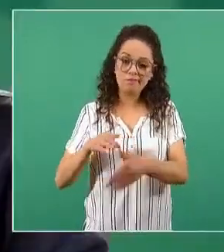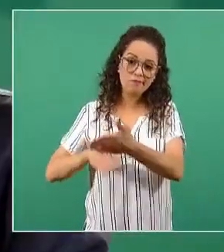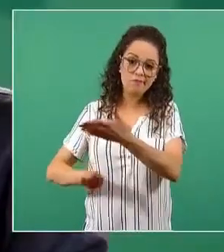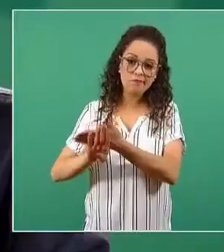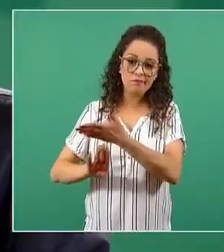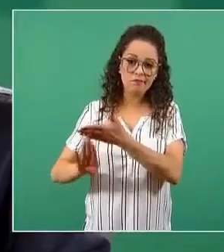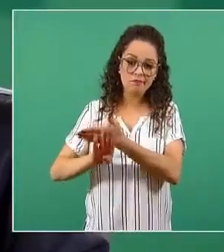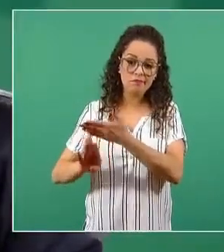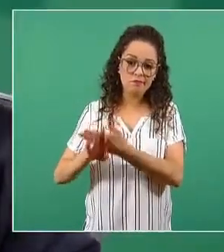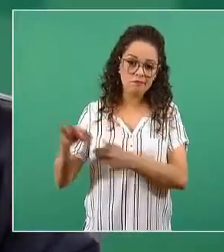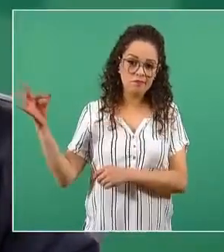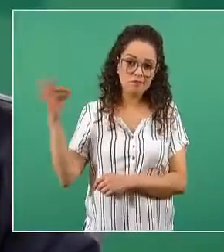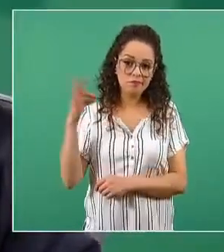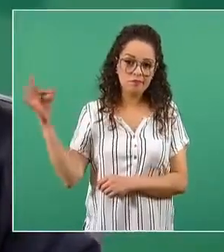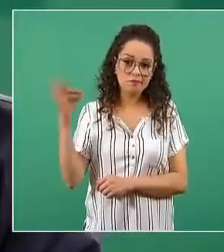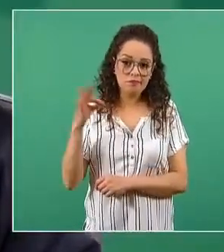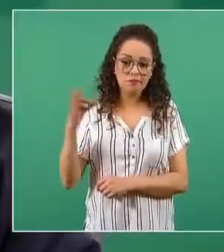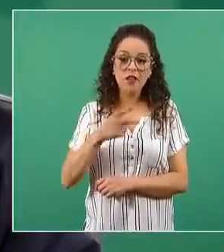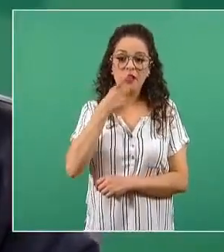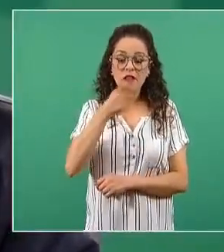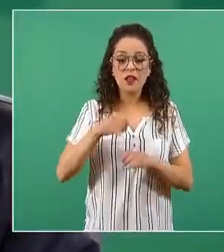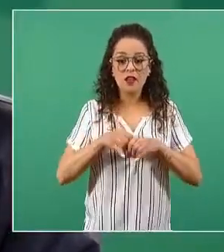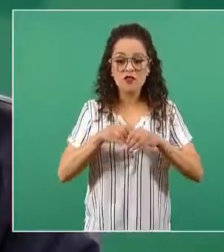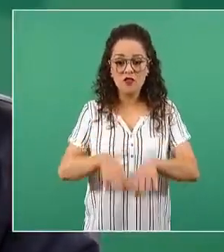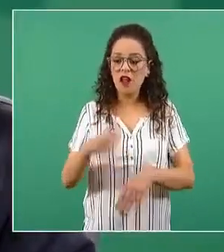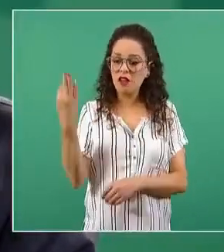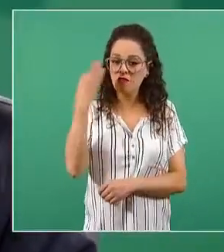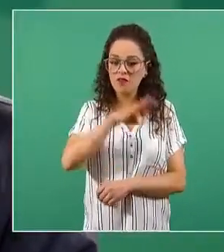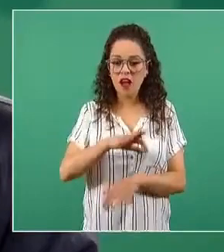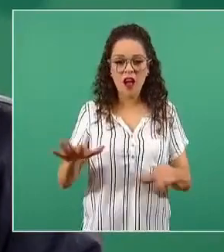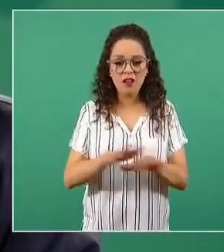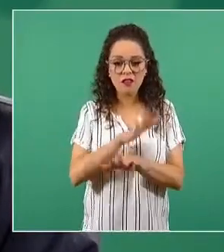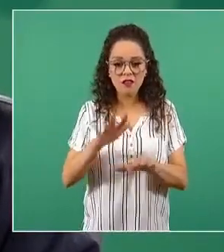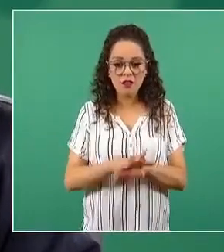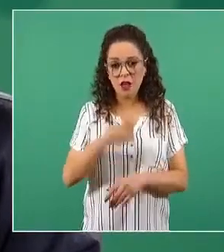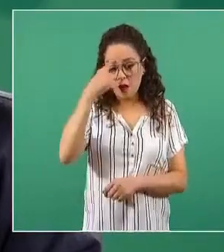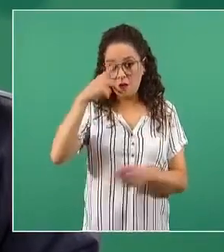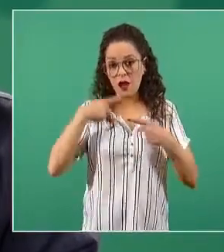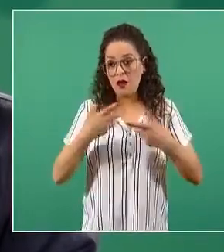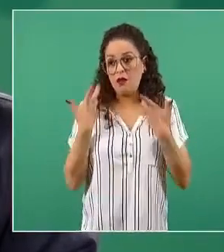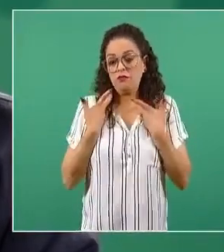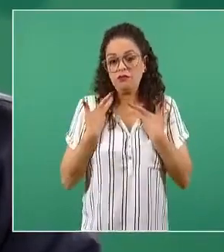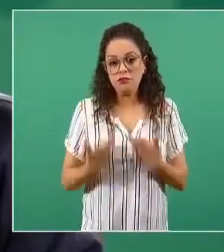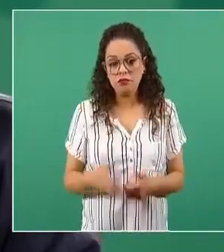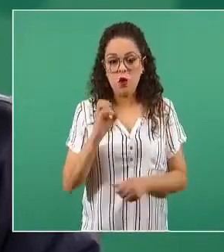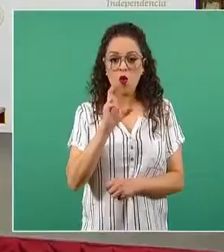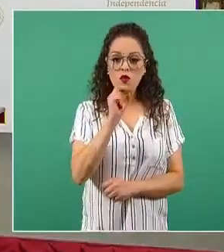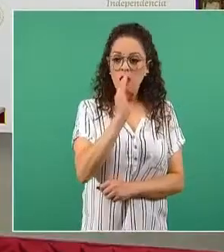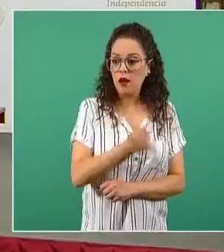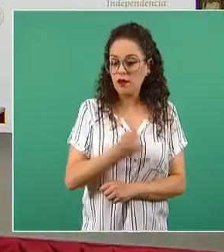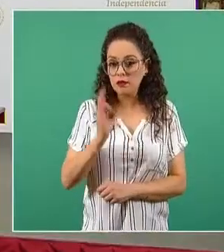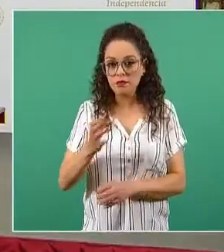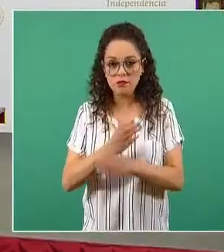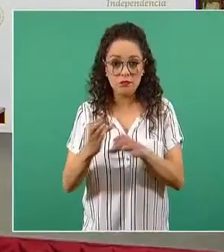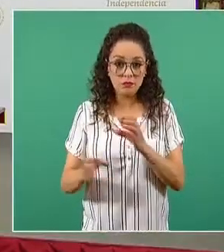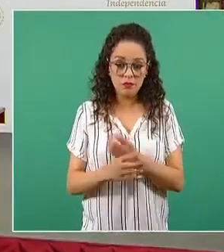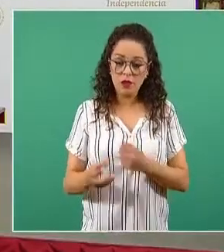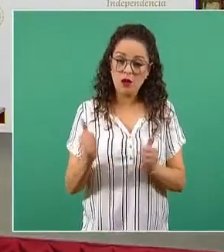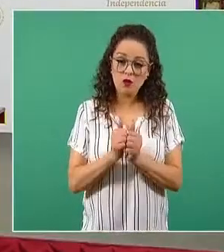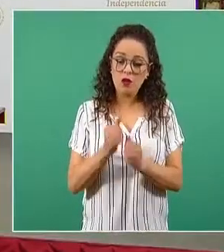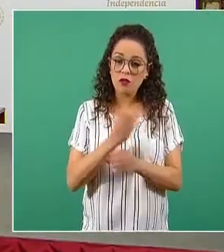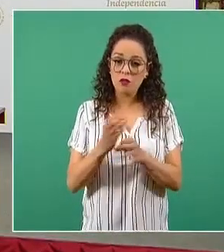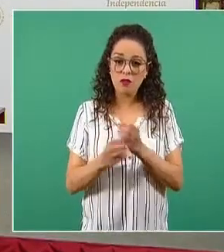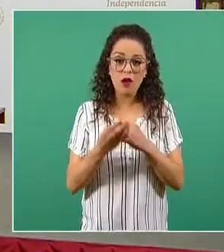queriendo desvirtuar la información y generar pánico, resistencia, incluso a la salud pública, elementos tan